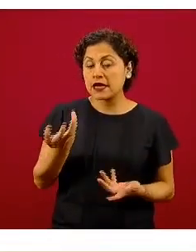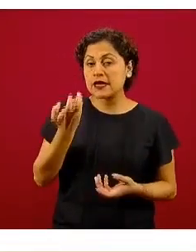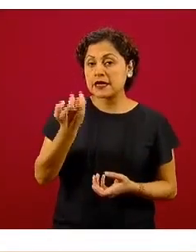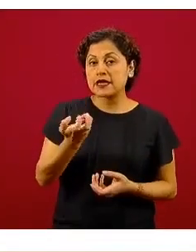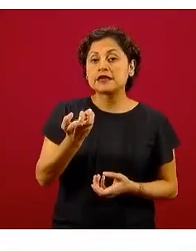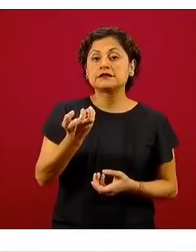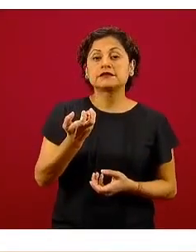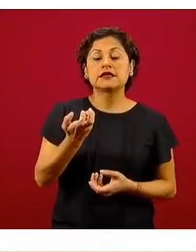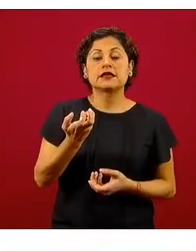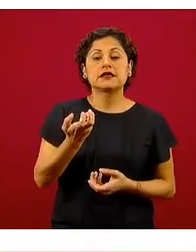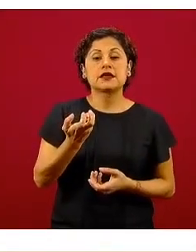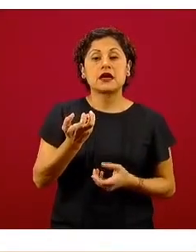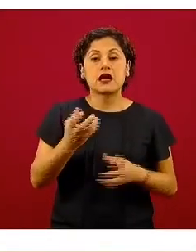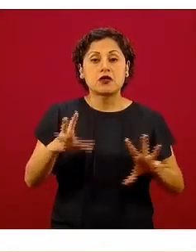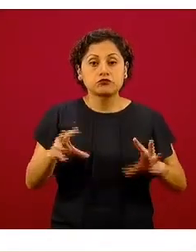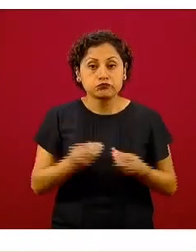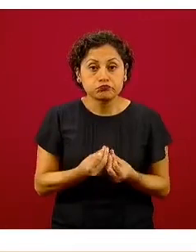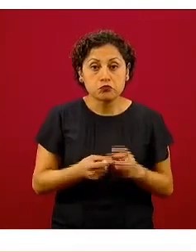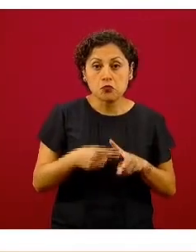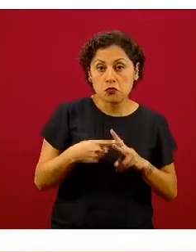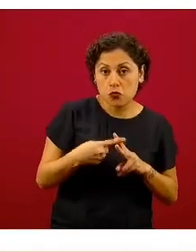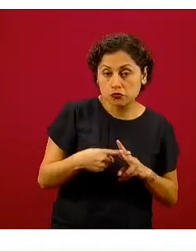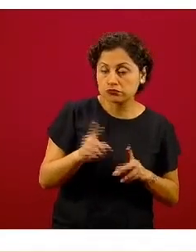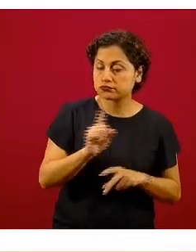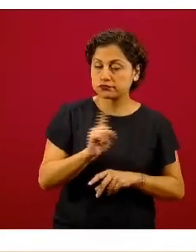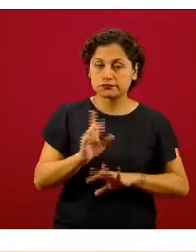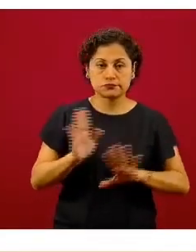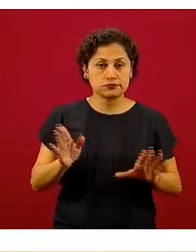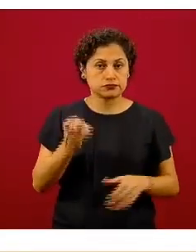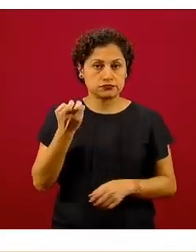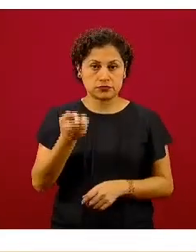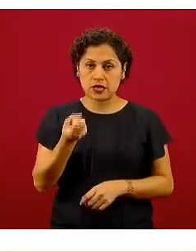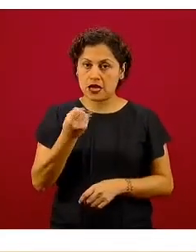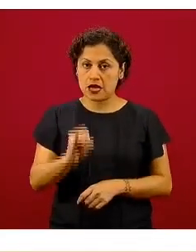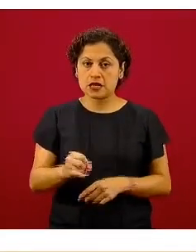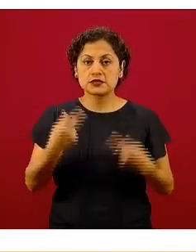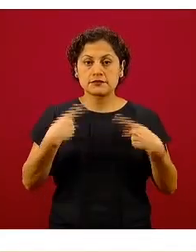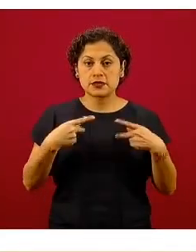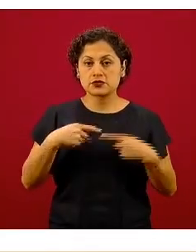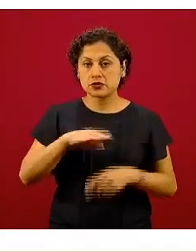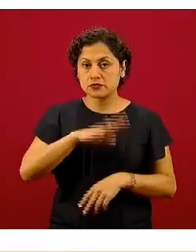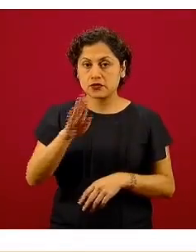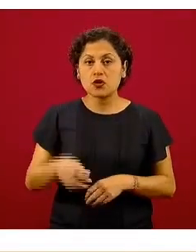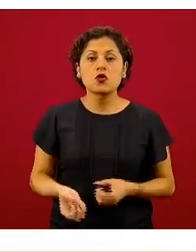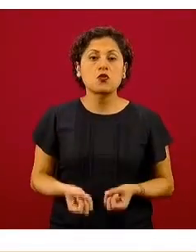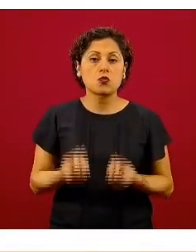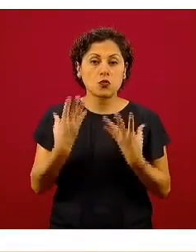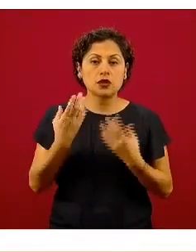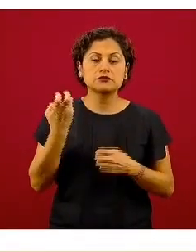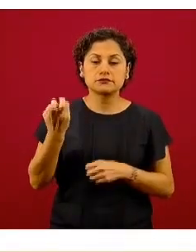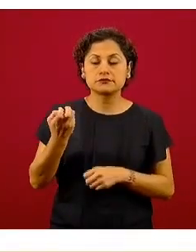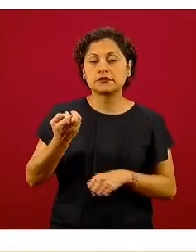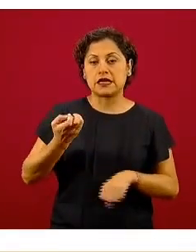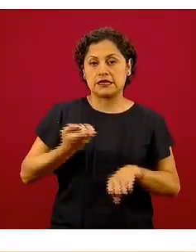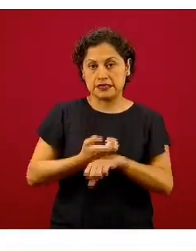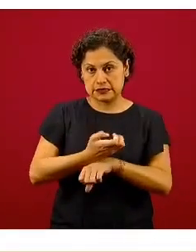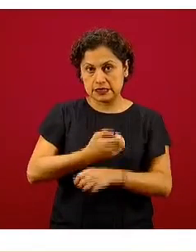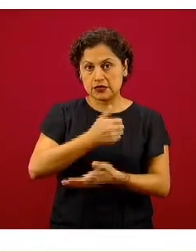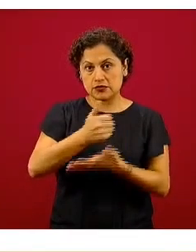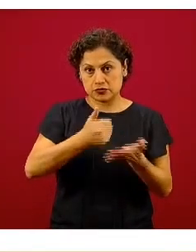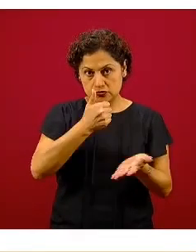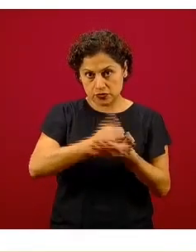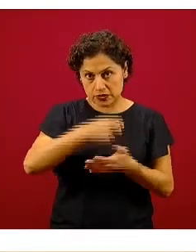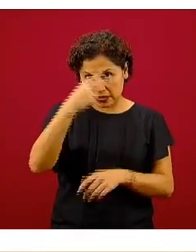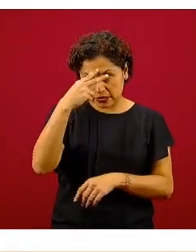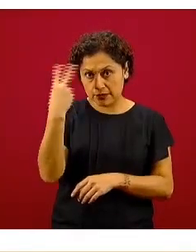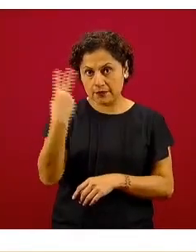tasa. Esto también en su momento pudiera explicarse como en Ciudad de México y Estado de México, que son también las que concentran, sobre todo en la zona del